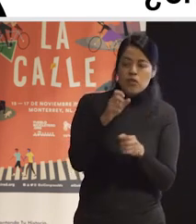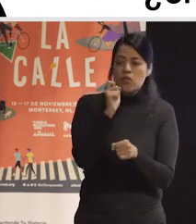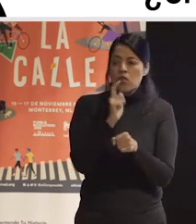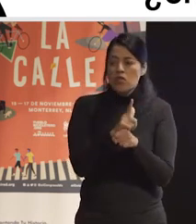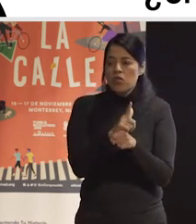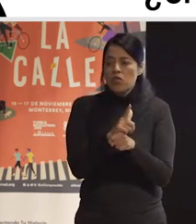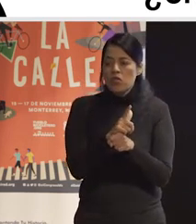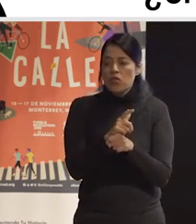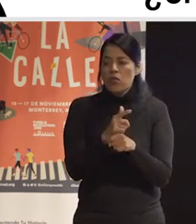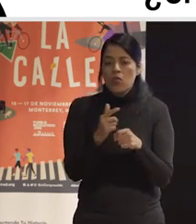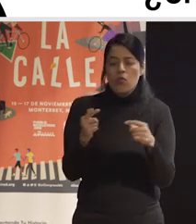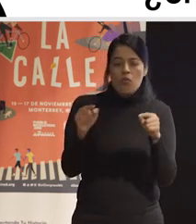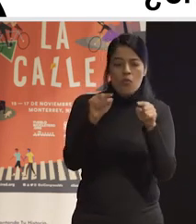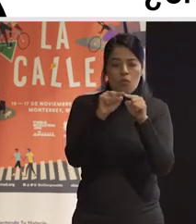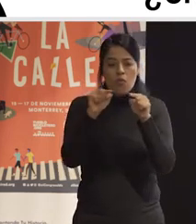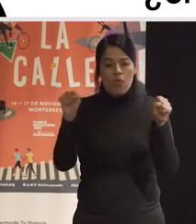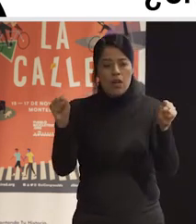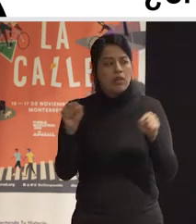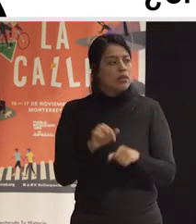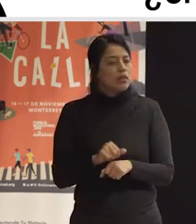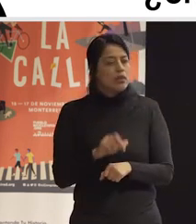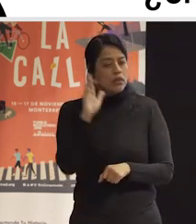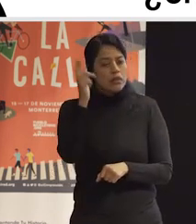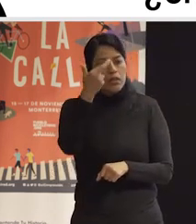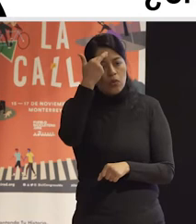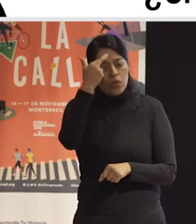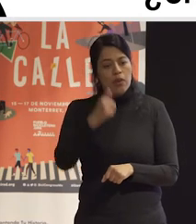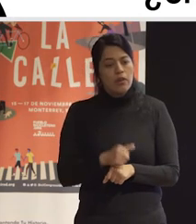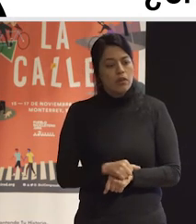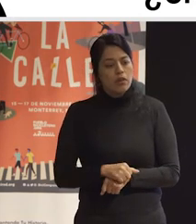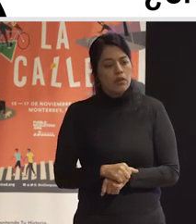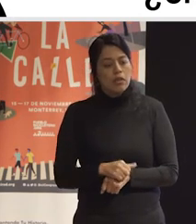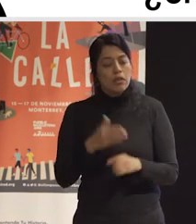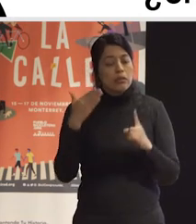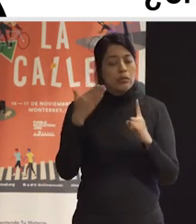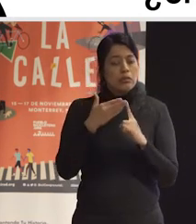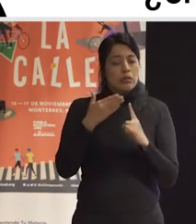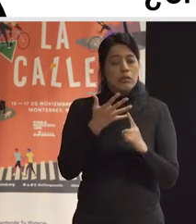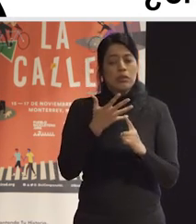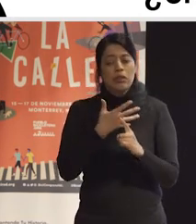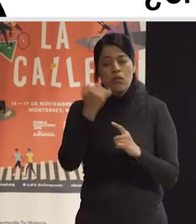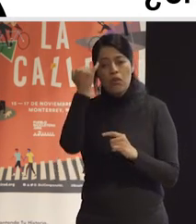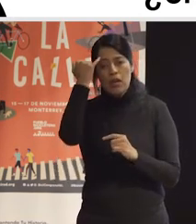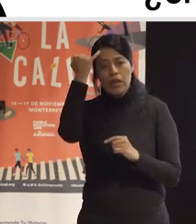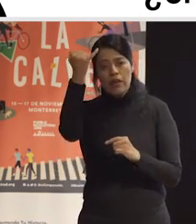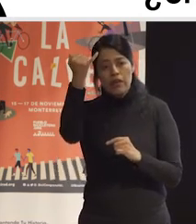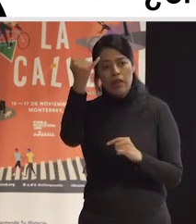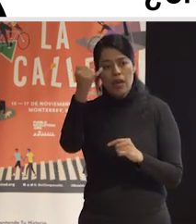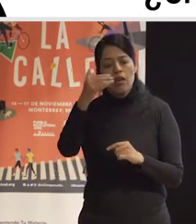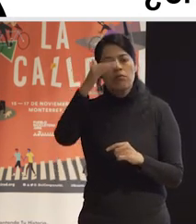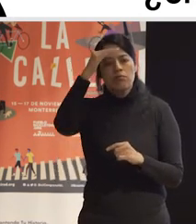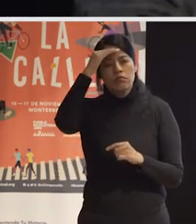a la intersección alidad recuerden que lo es esos retos tendrían que ver con la idea esta intersección